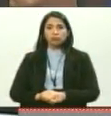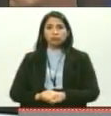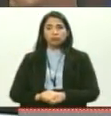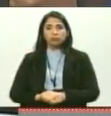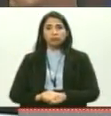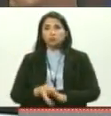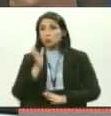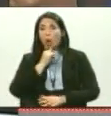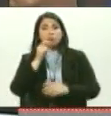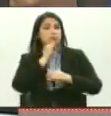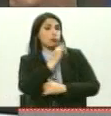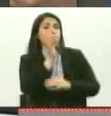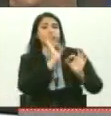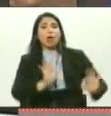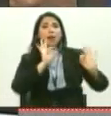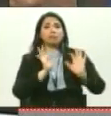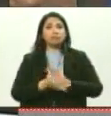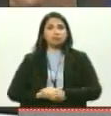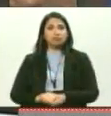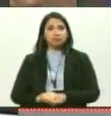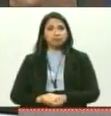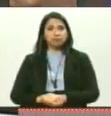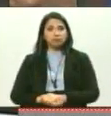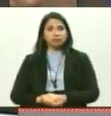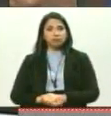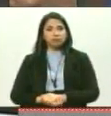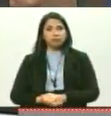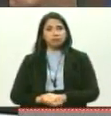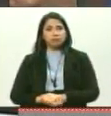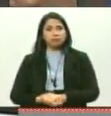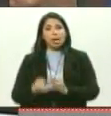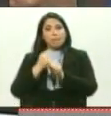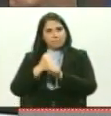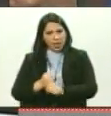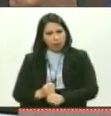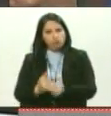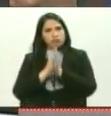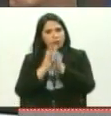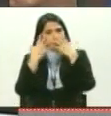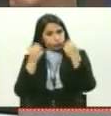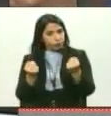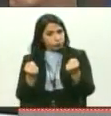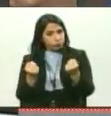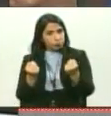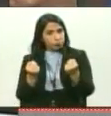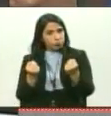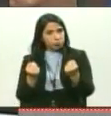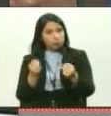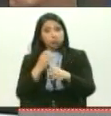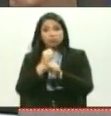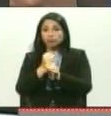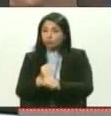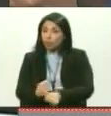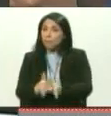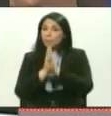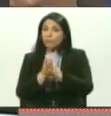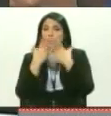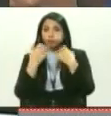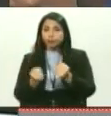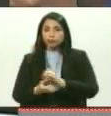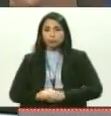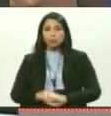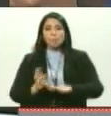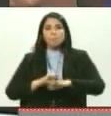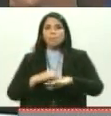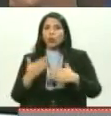no aparece por ningún lado espero me hayan entendido espero me hayan entendido porque